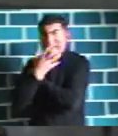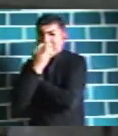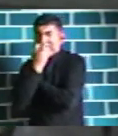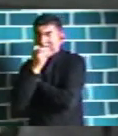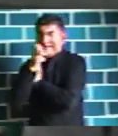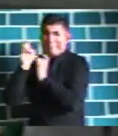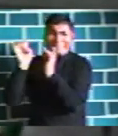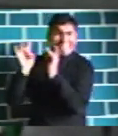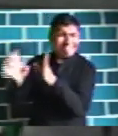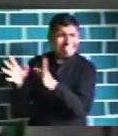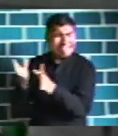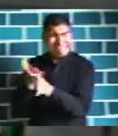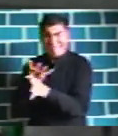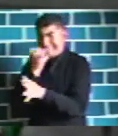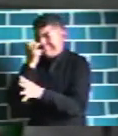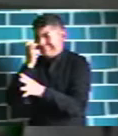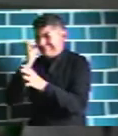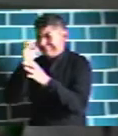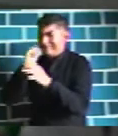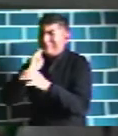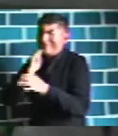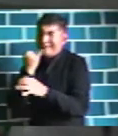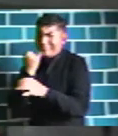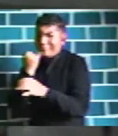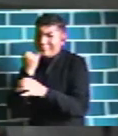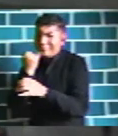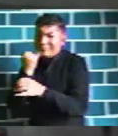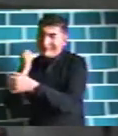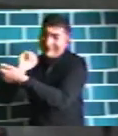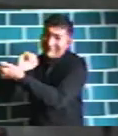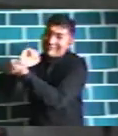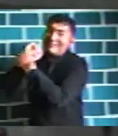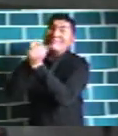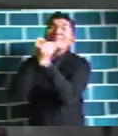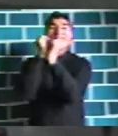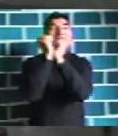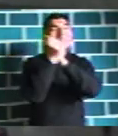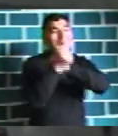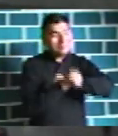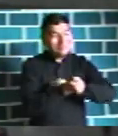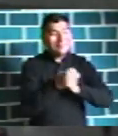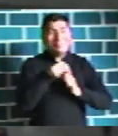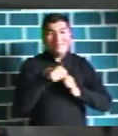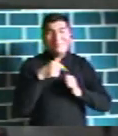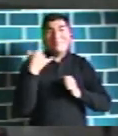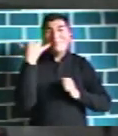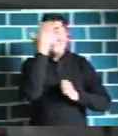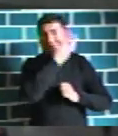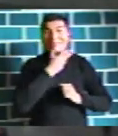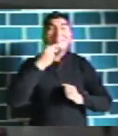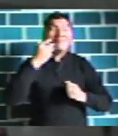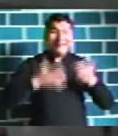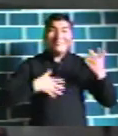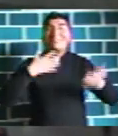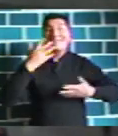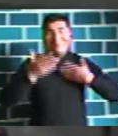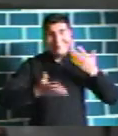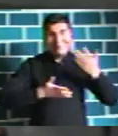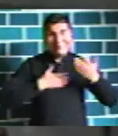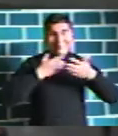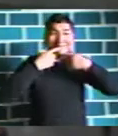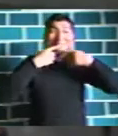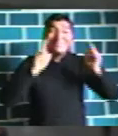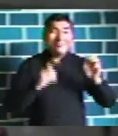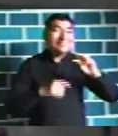de ira de rabia de enojo deseamos a un momento de bella alegría diría el papá francisco